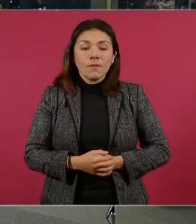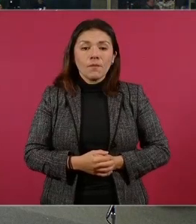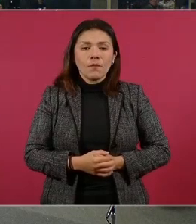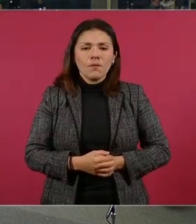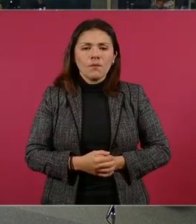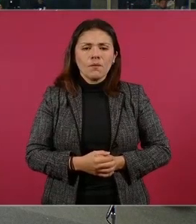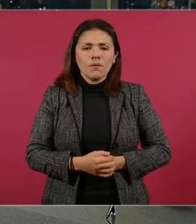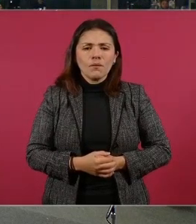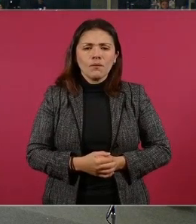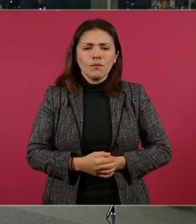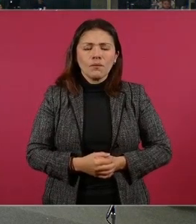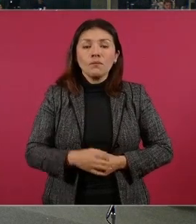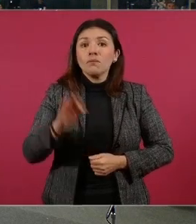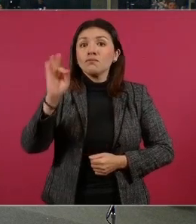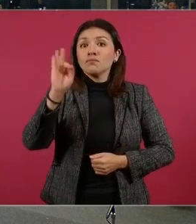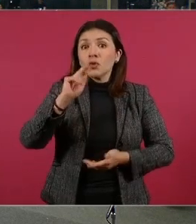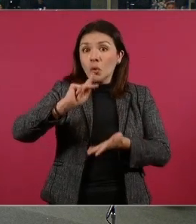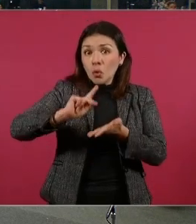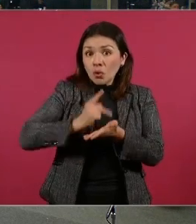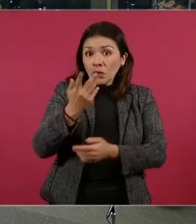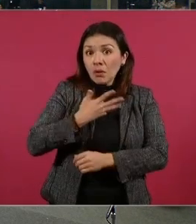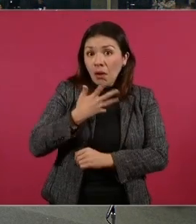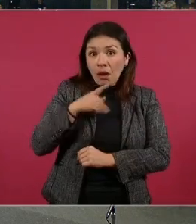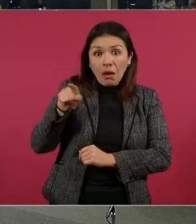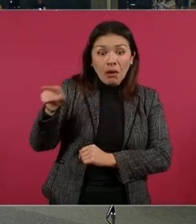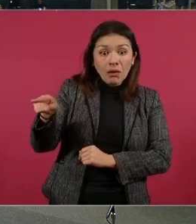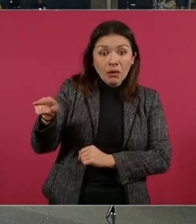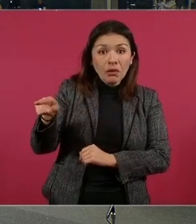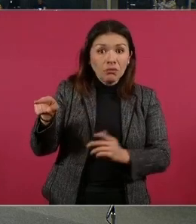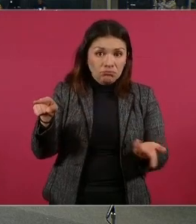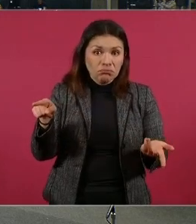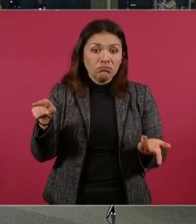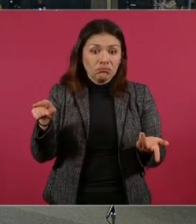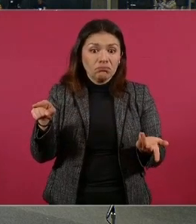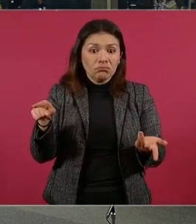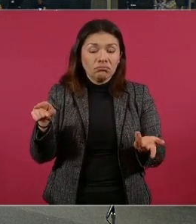sí pero si están de nuevo a